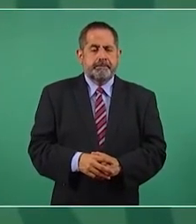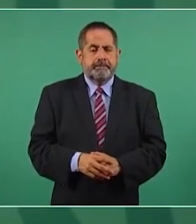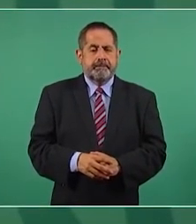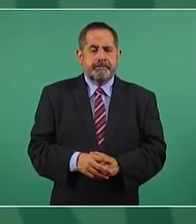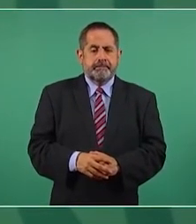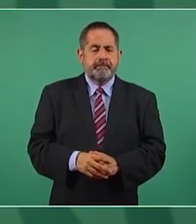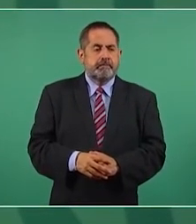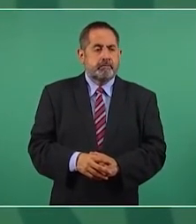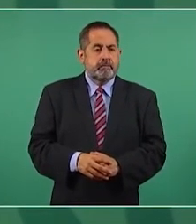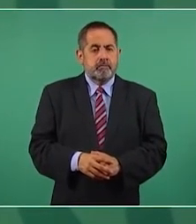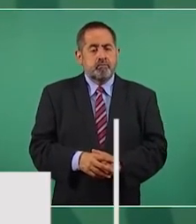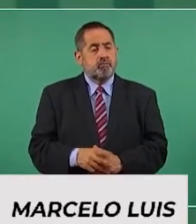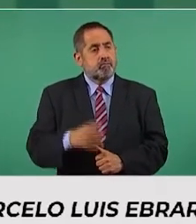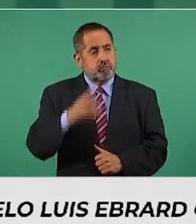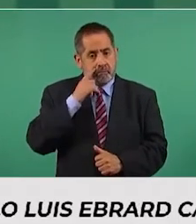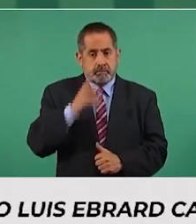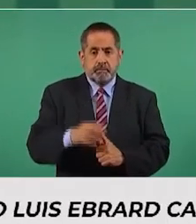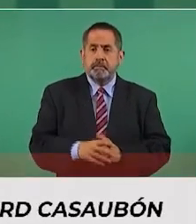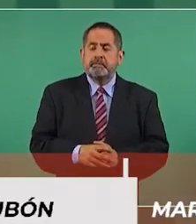Fue un encuentro,